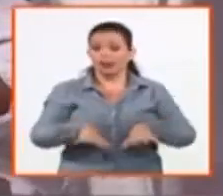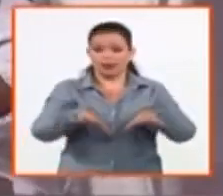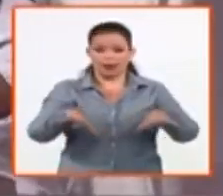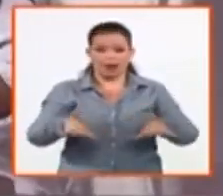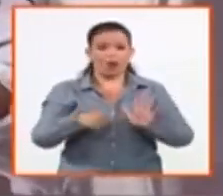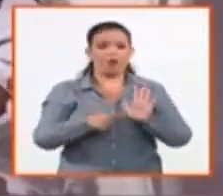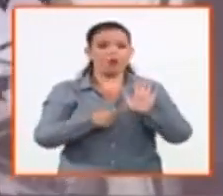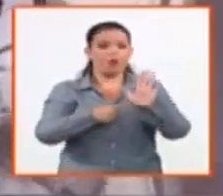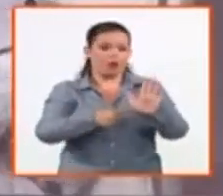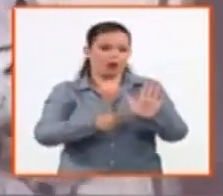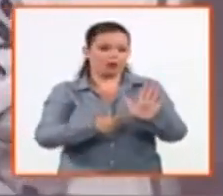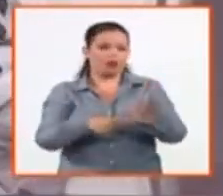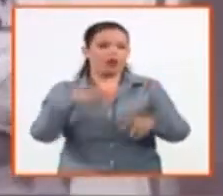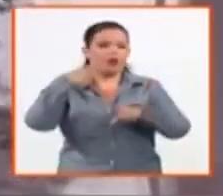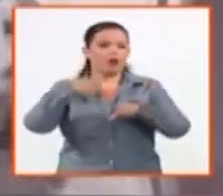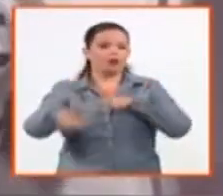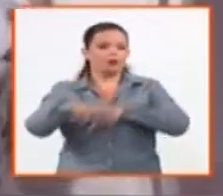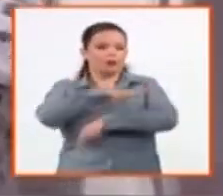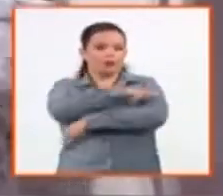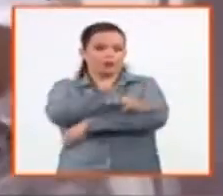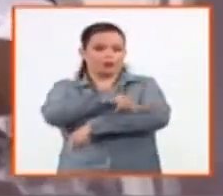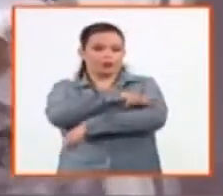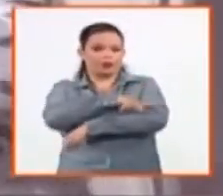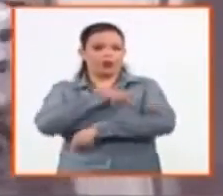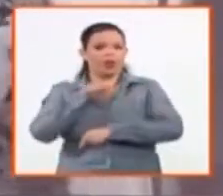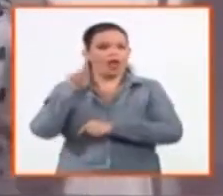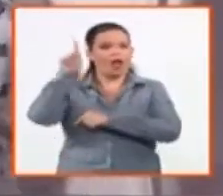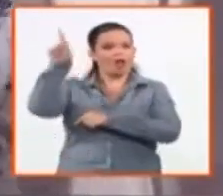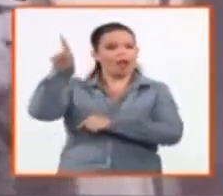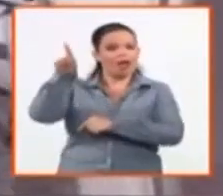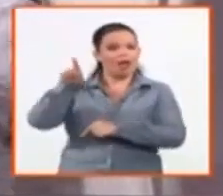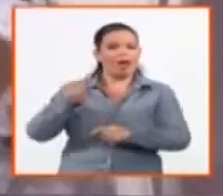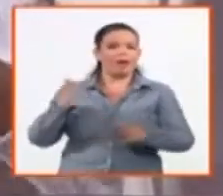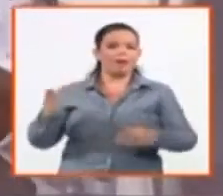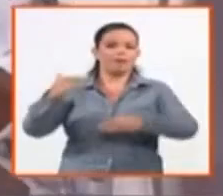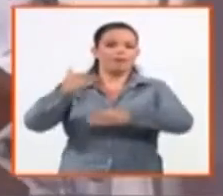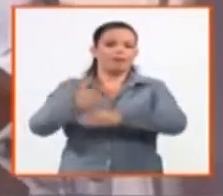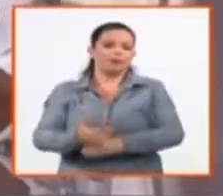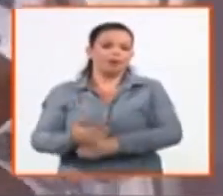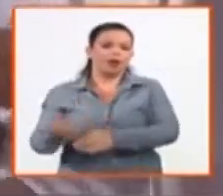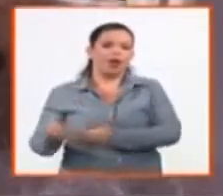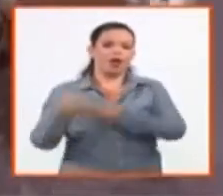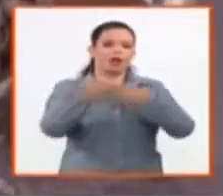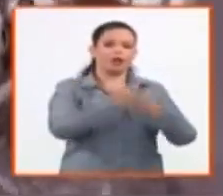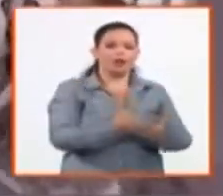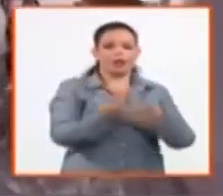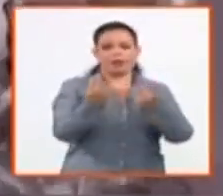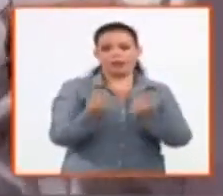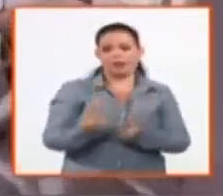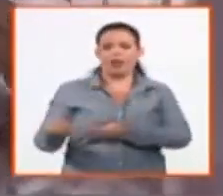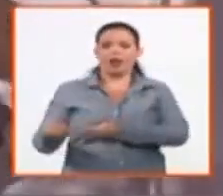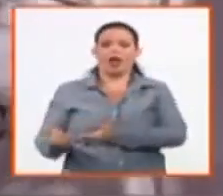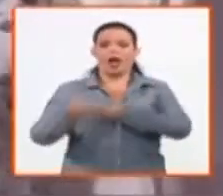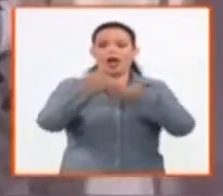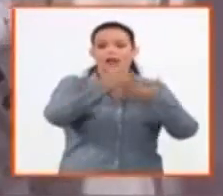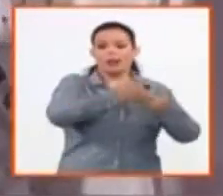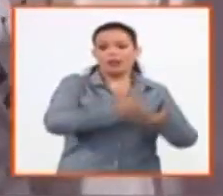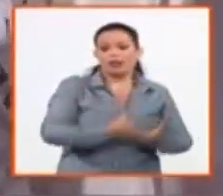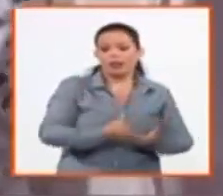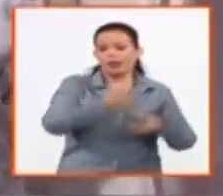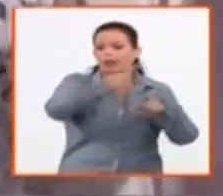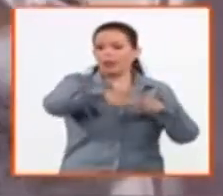exterior se han suspendido la asistencia financiera, la material, la técnica, pero se le exige a los talibanes que